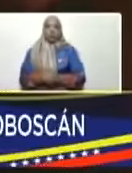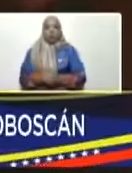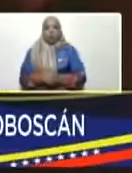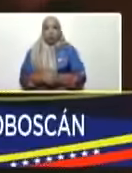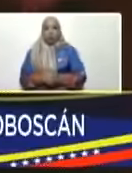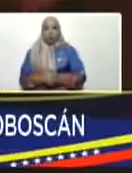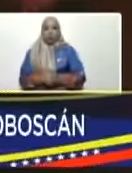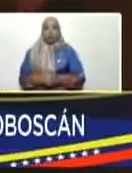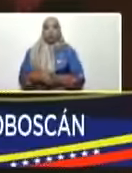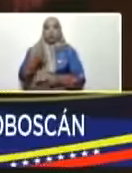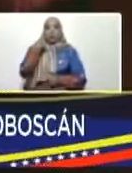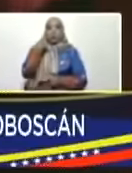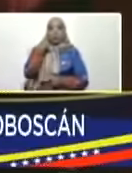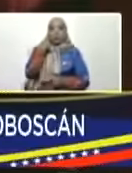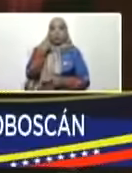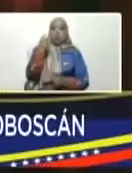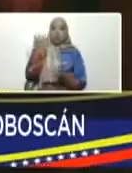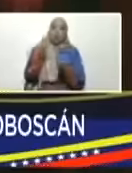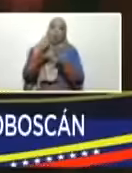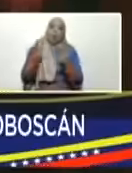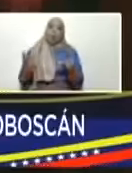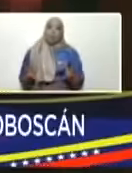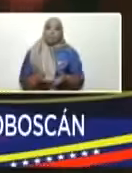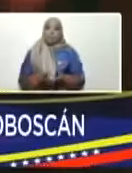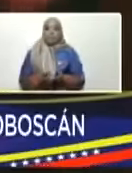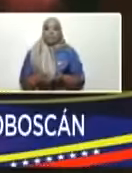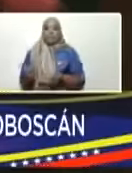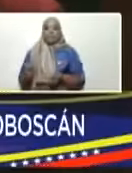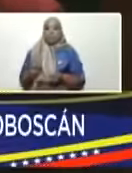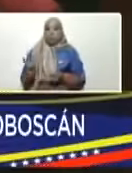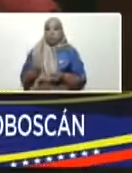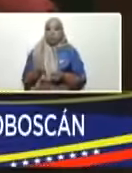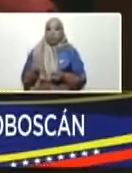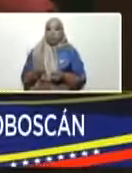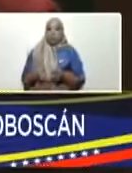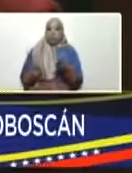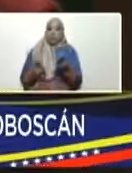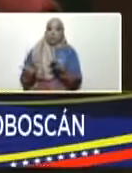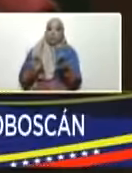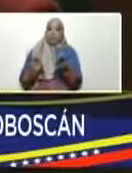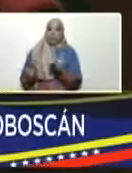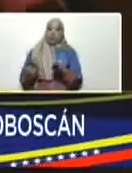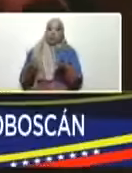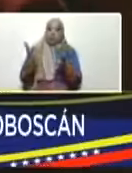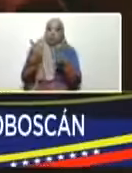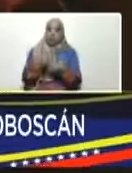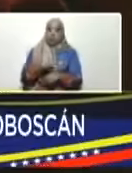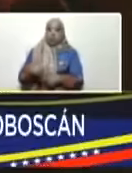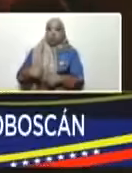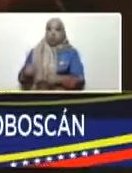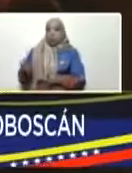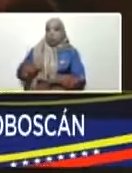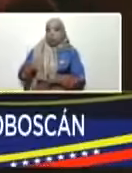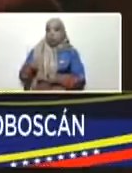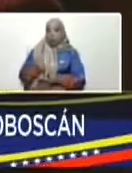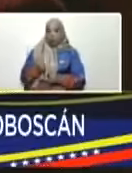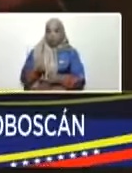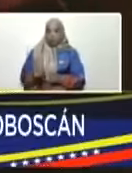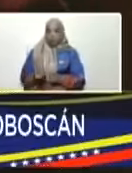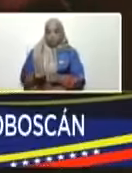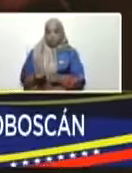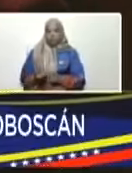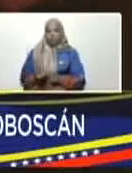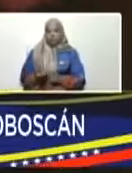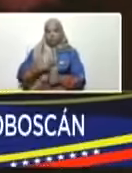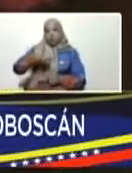Aquí demostramos al mundo que Venezuela sí está preparada para cualquier alianza con cualquier transnacional. Aquí